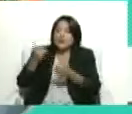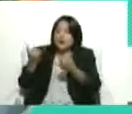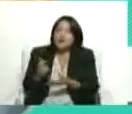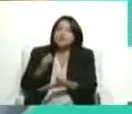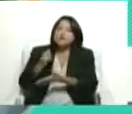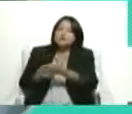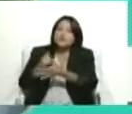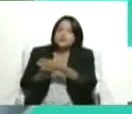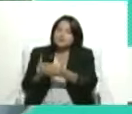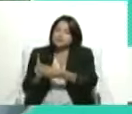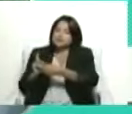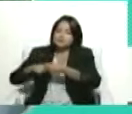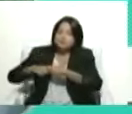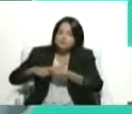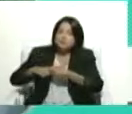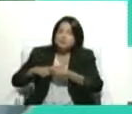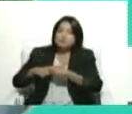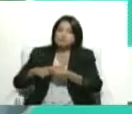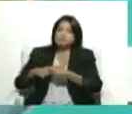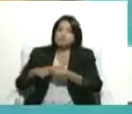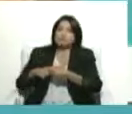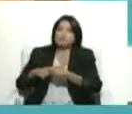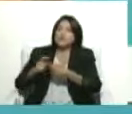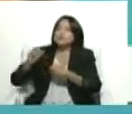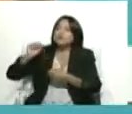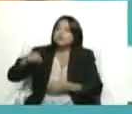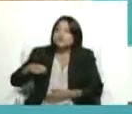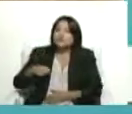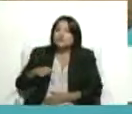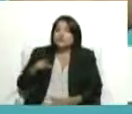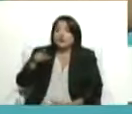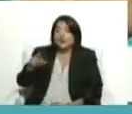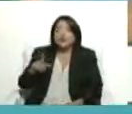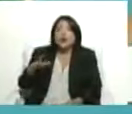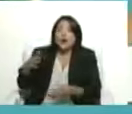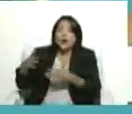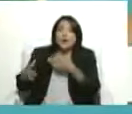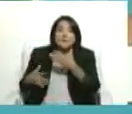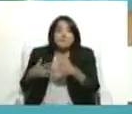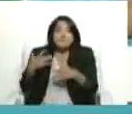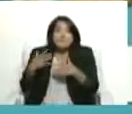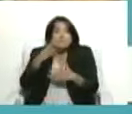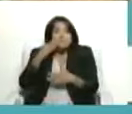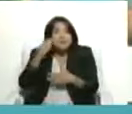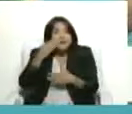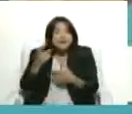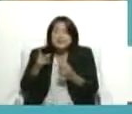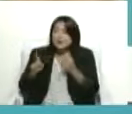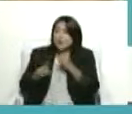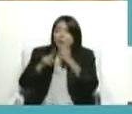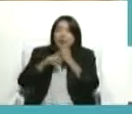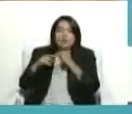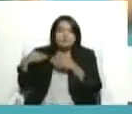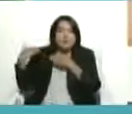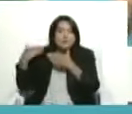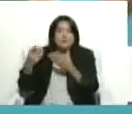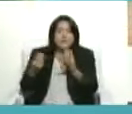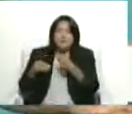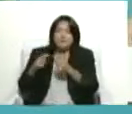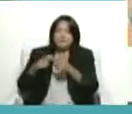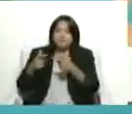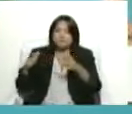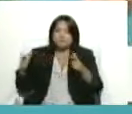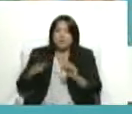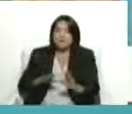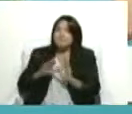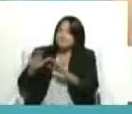inscribiendo su plataforma política por el sí. Experiencias como esa se han multiplicado todos estos días. La defensa